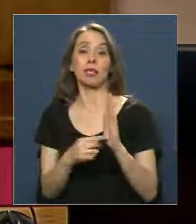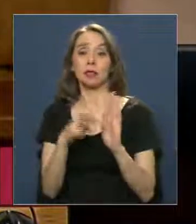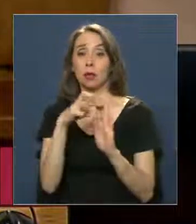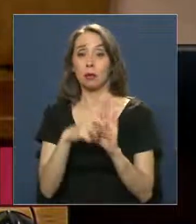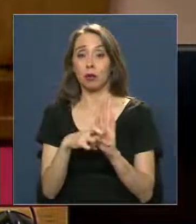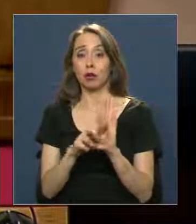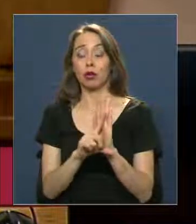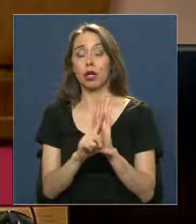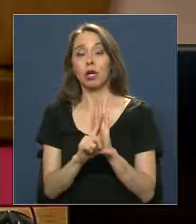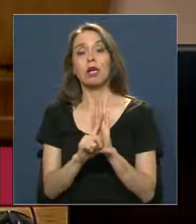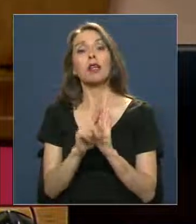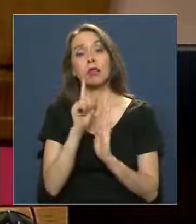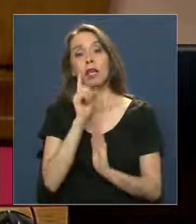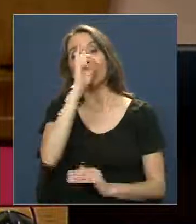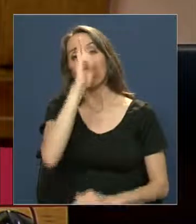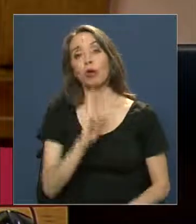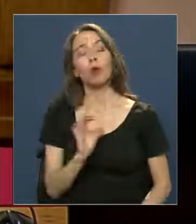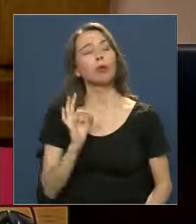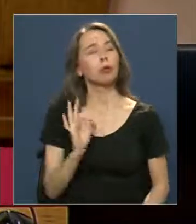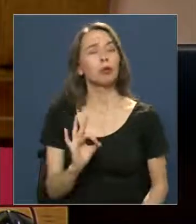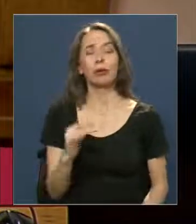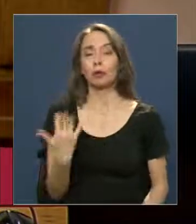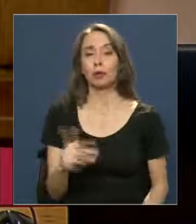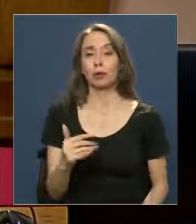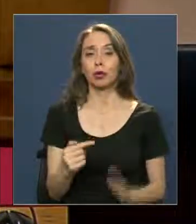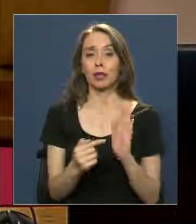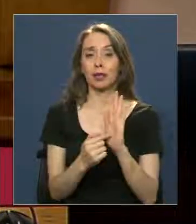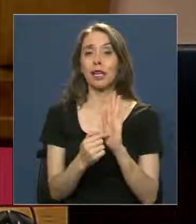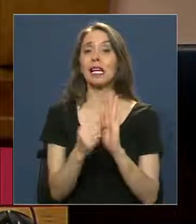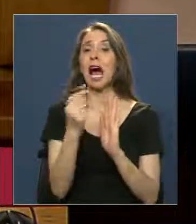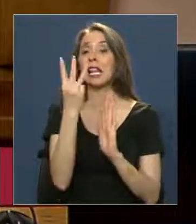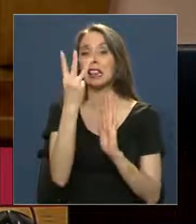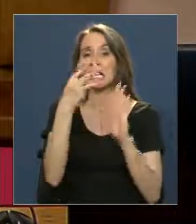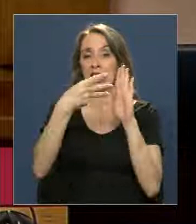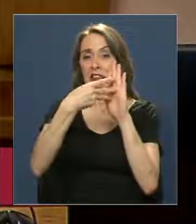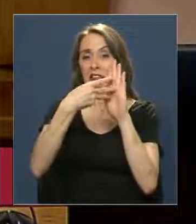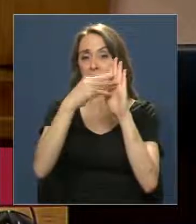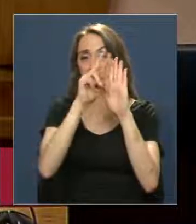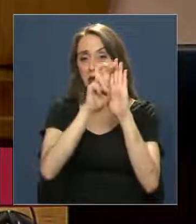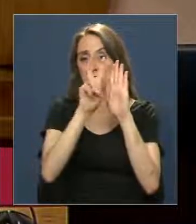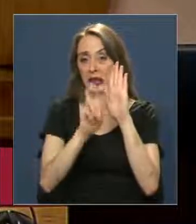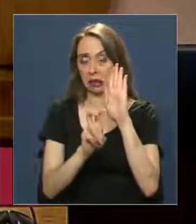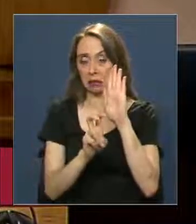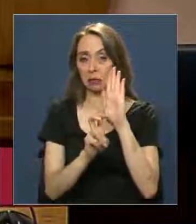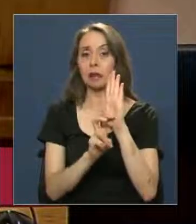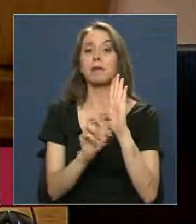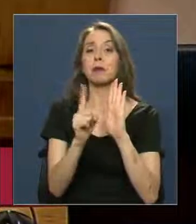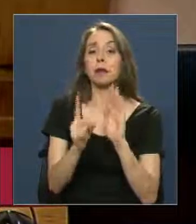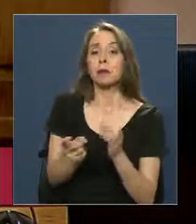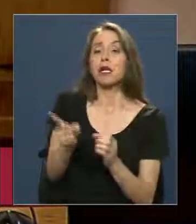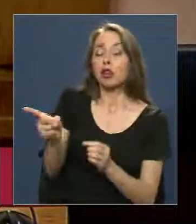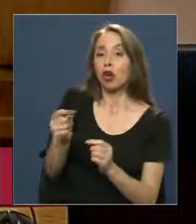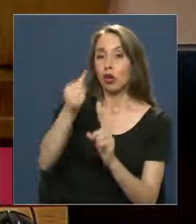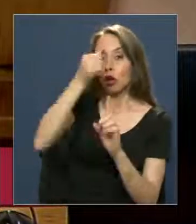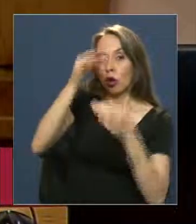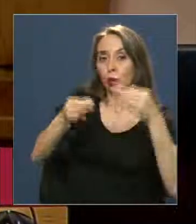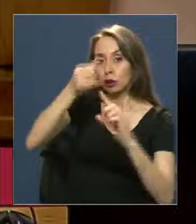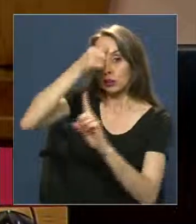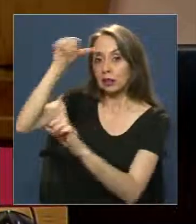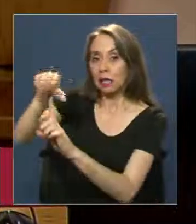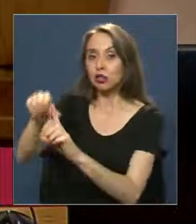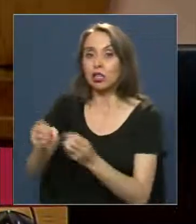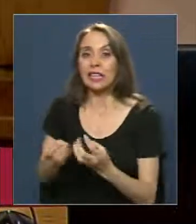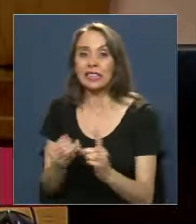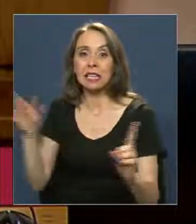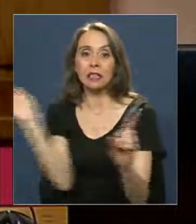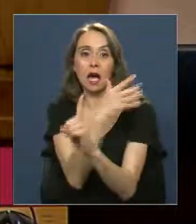relevante. Este proyecto tiene tres puntos. El primero es sancionar la incitación a la violencia física. En segundo lugar,